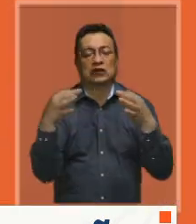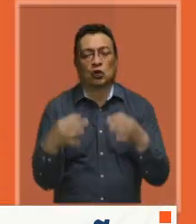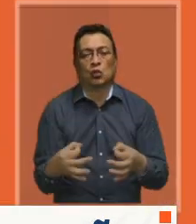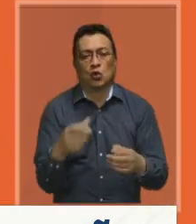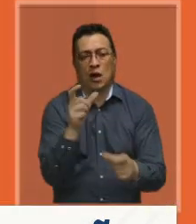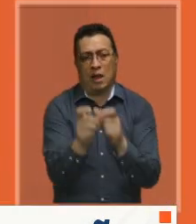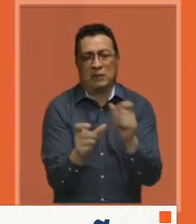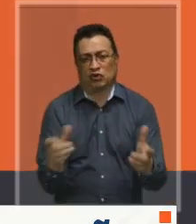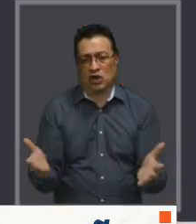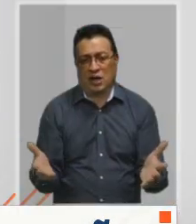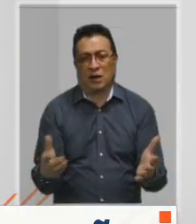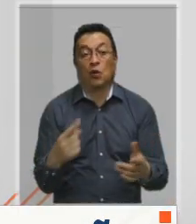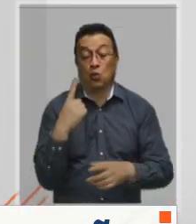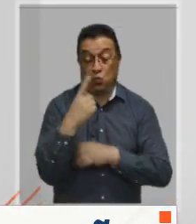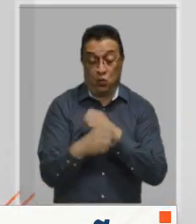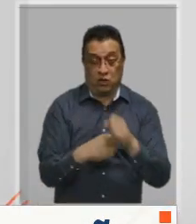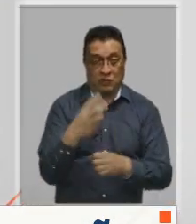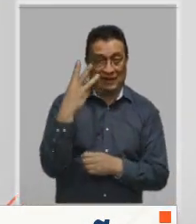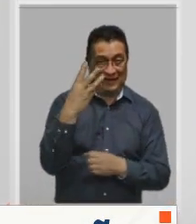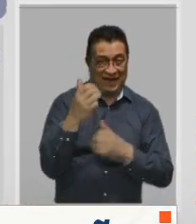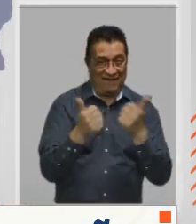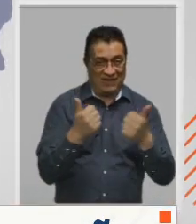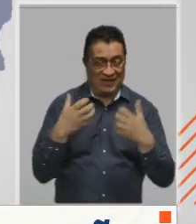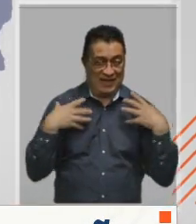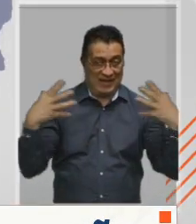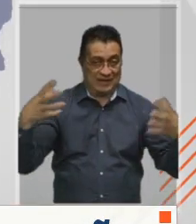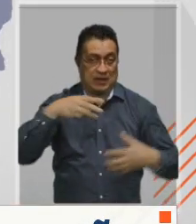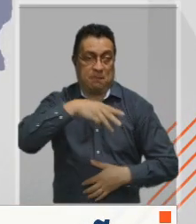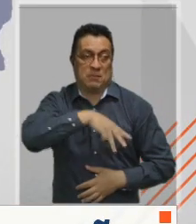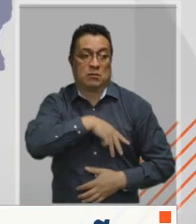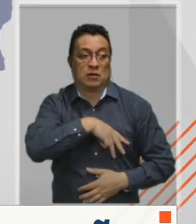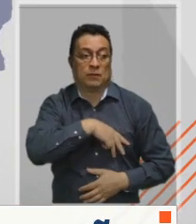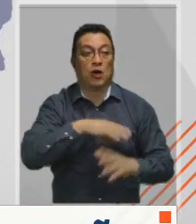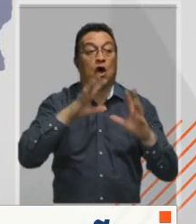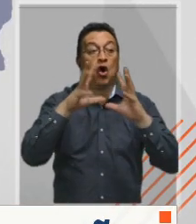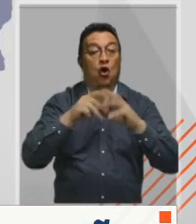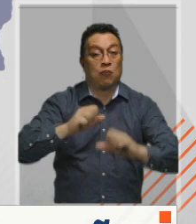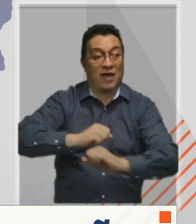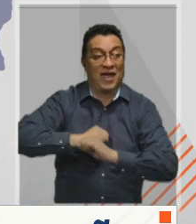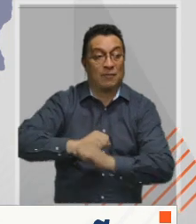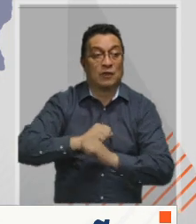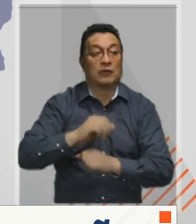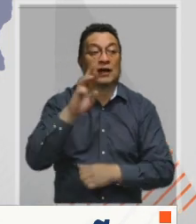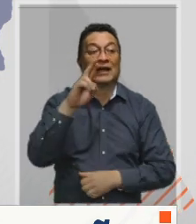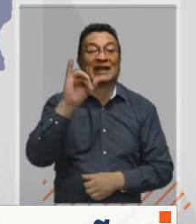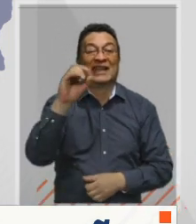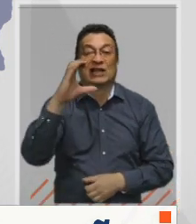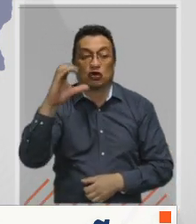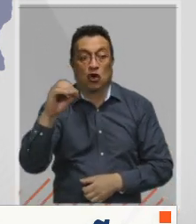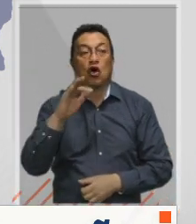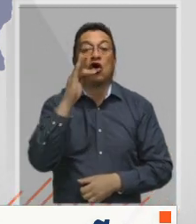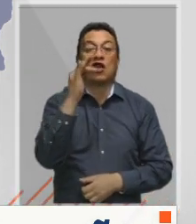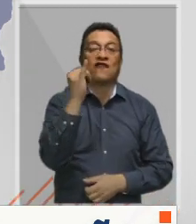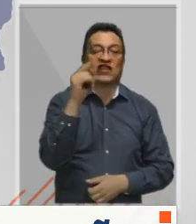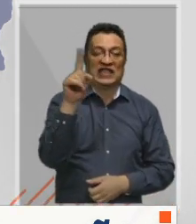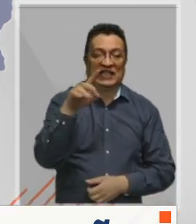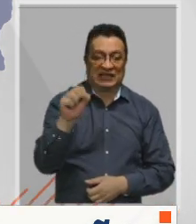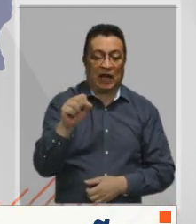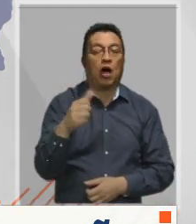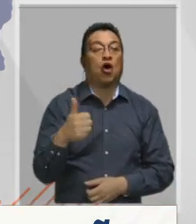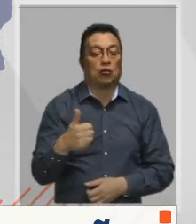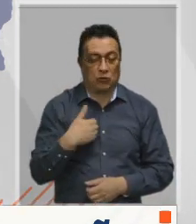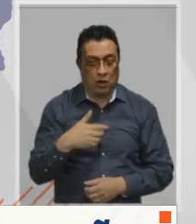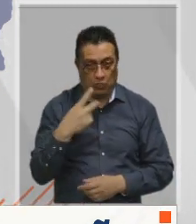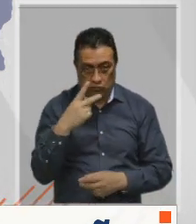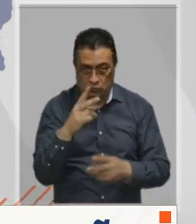todo. Este año habrán tres fiestas masivas en la región metropolitana, en el Club Hípico, Espacio Riesco y Parque Fisa. Ya se preparan para cumplir con